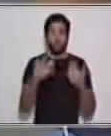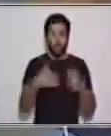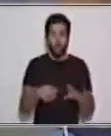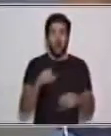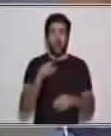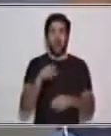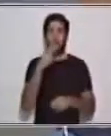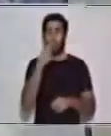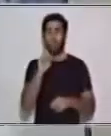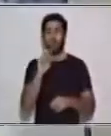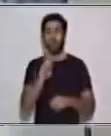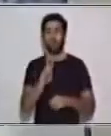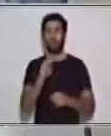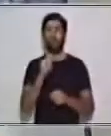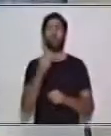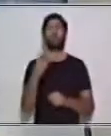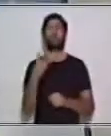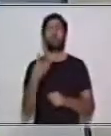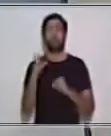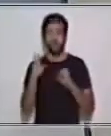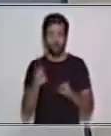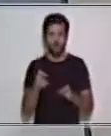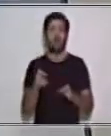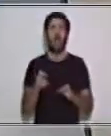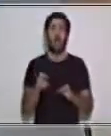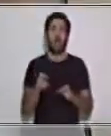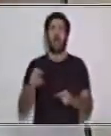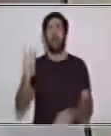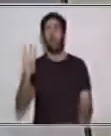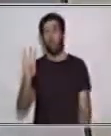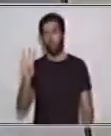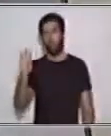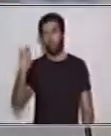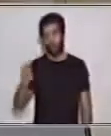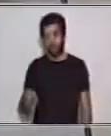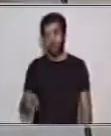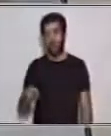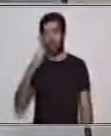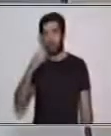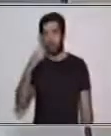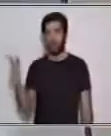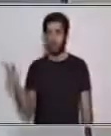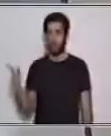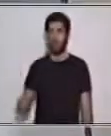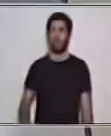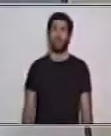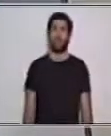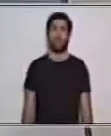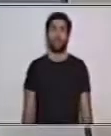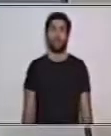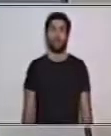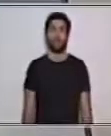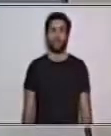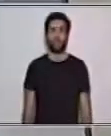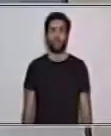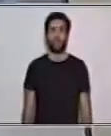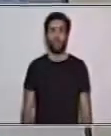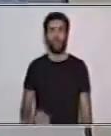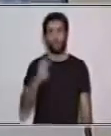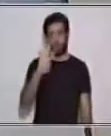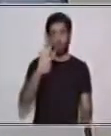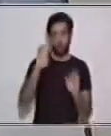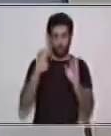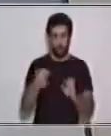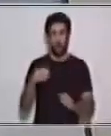2 hermanos, está acá, y los que tienen 2 hermanos dijeron que son 4, o sea, 4 personas tienen 2